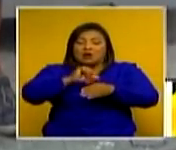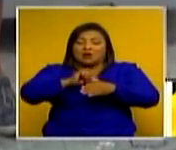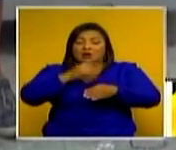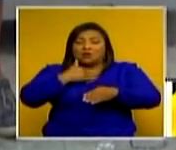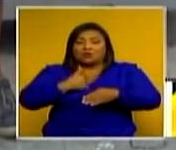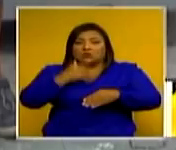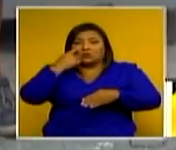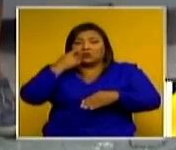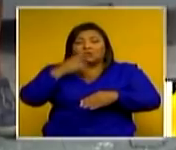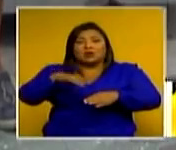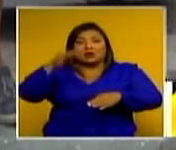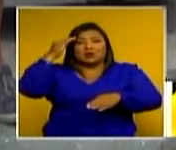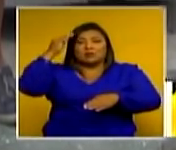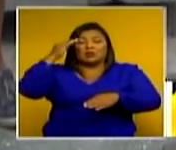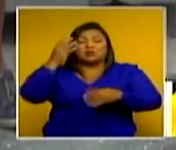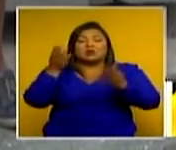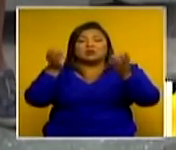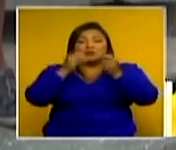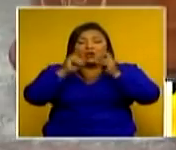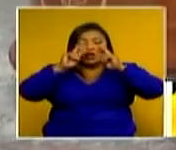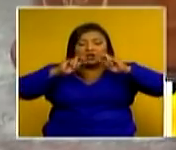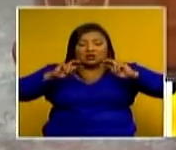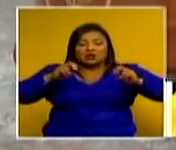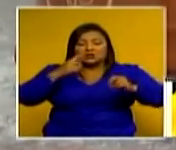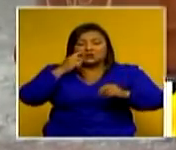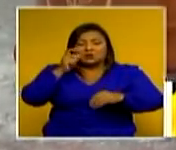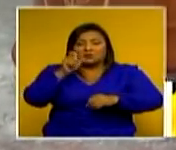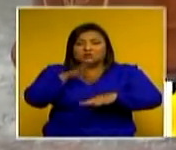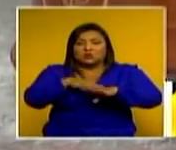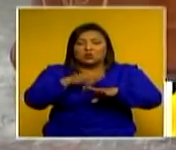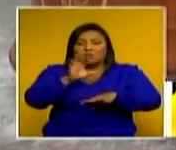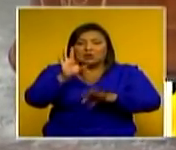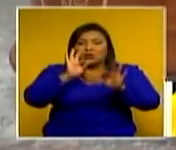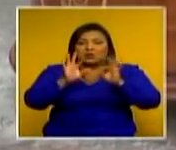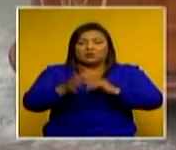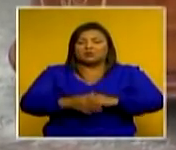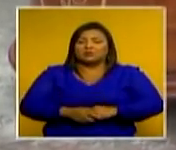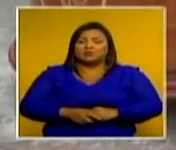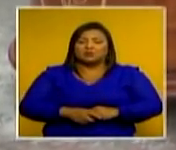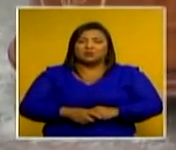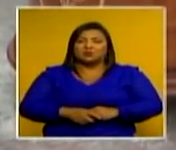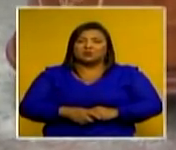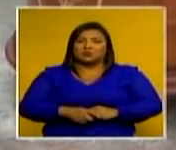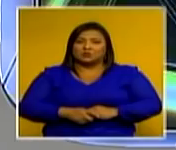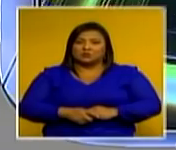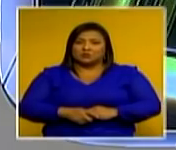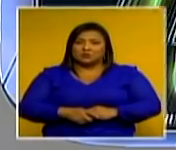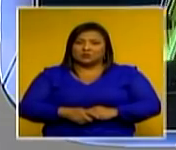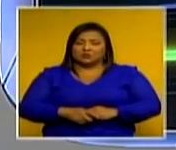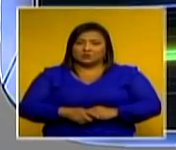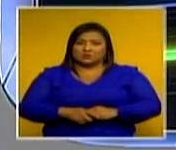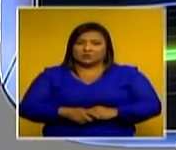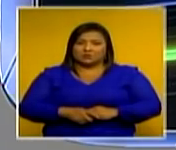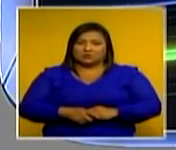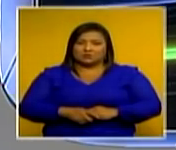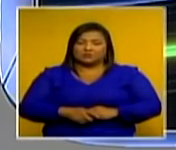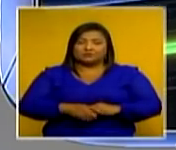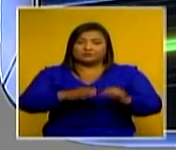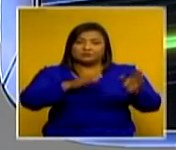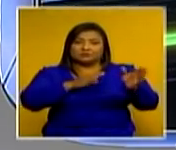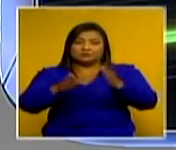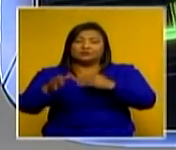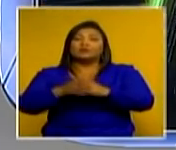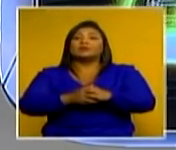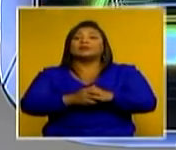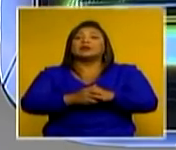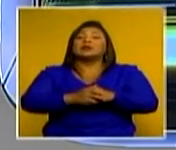agentes realizan sus indagaciones en milagros miguel lage noticiero 1 personal de dos